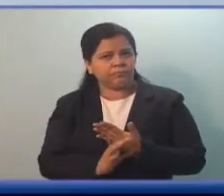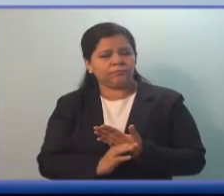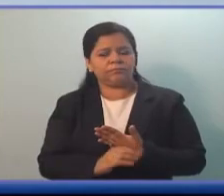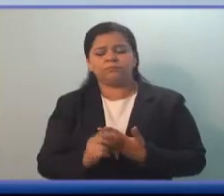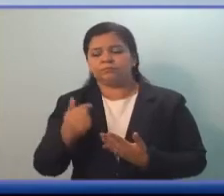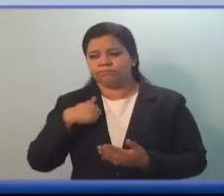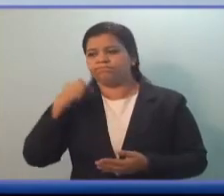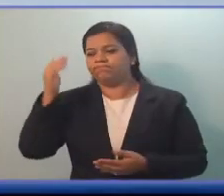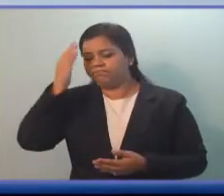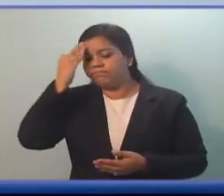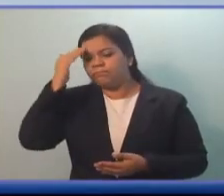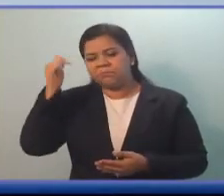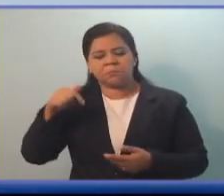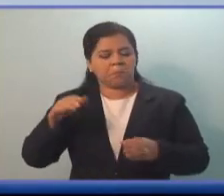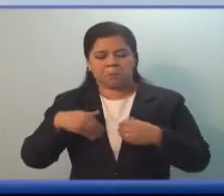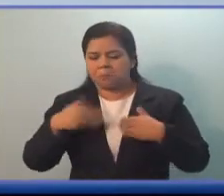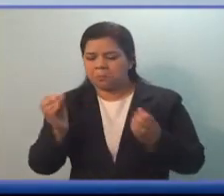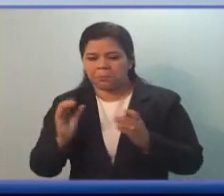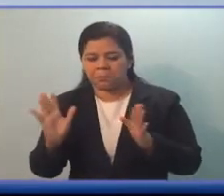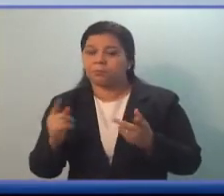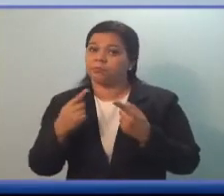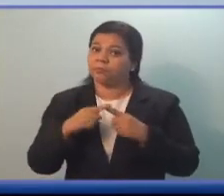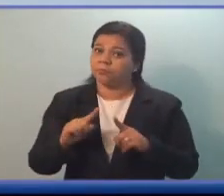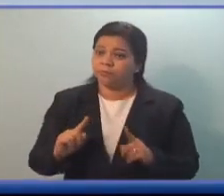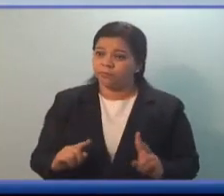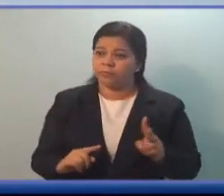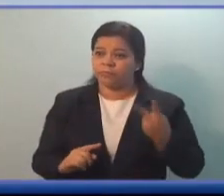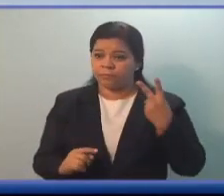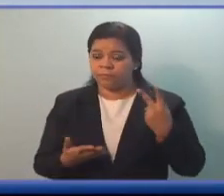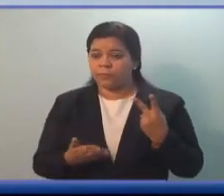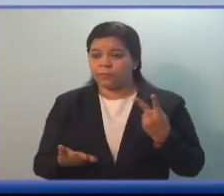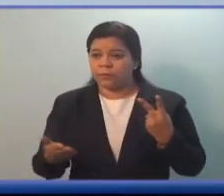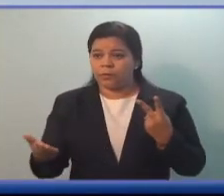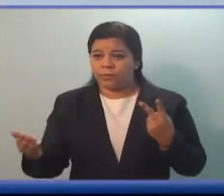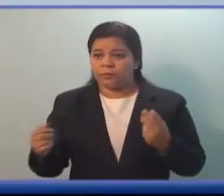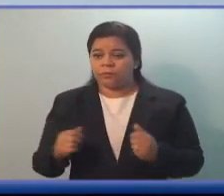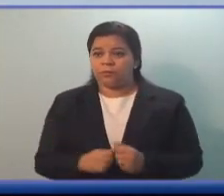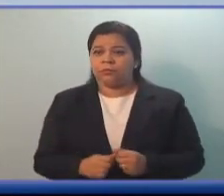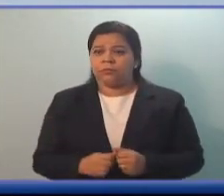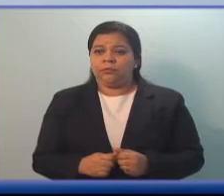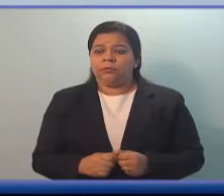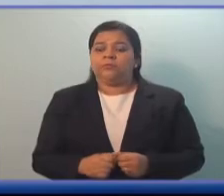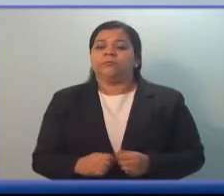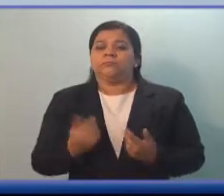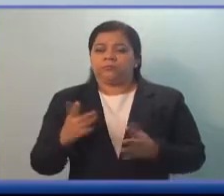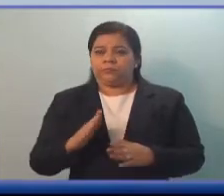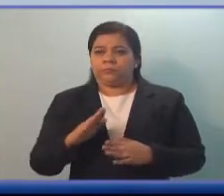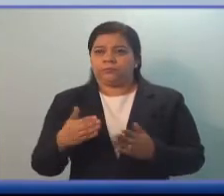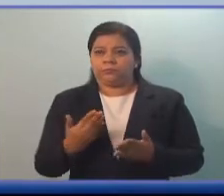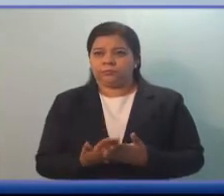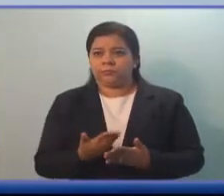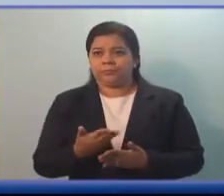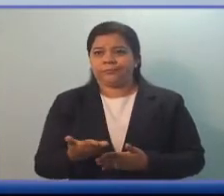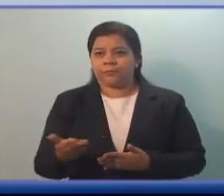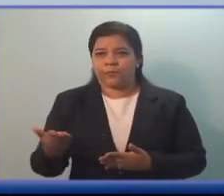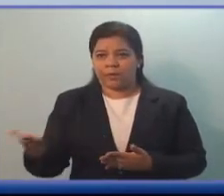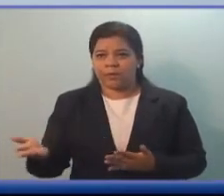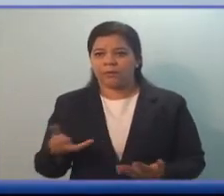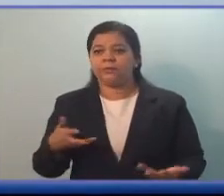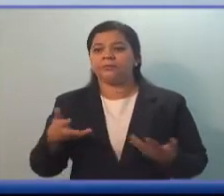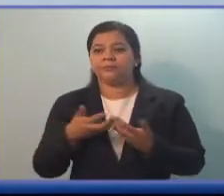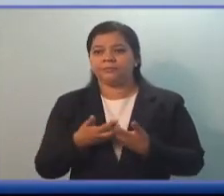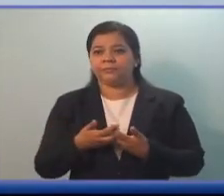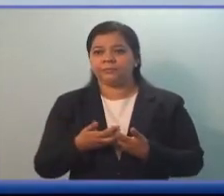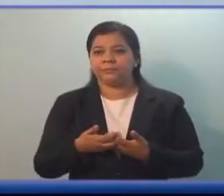está. Segundo aspecto también que se destacó, fue, digamos, una cuestión contingencial, pero